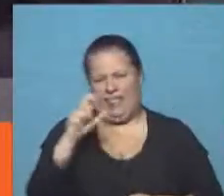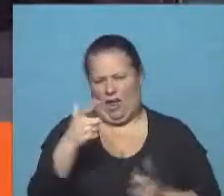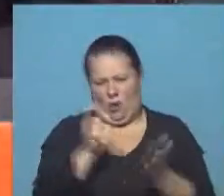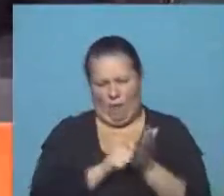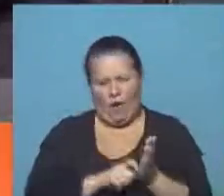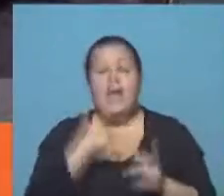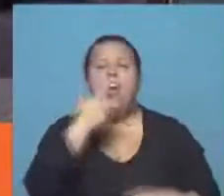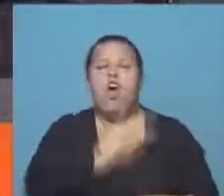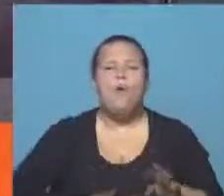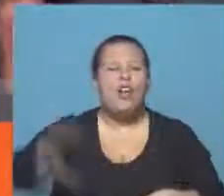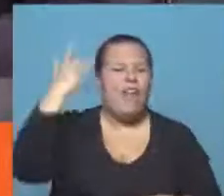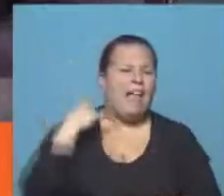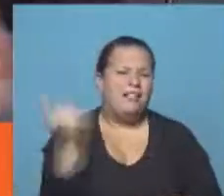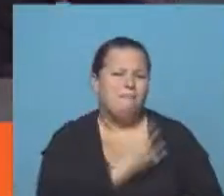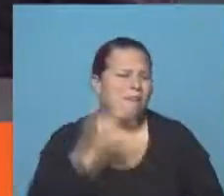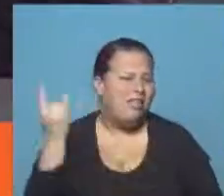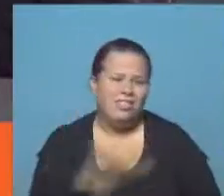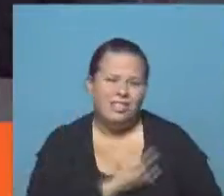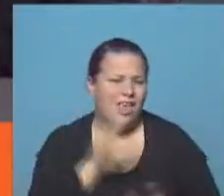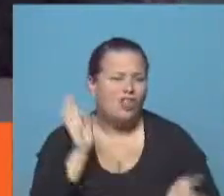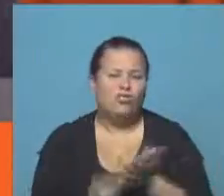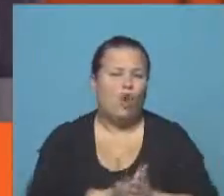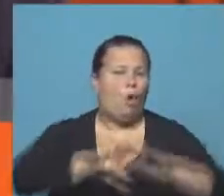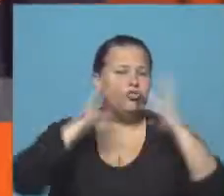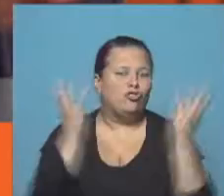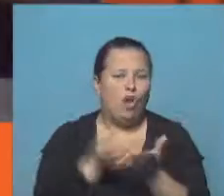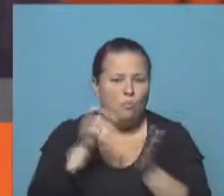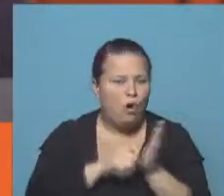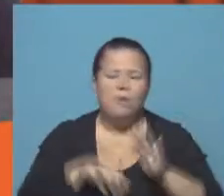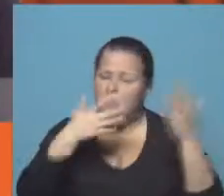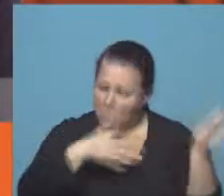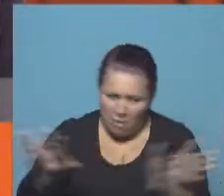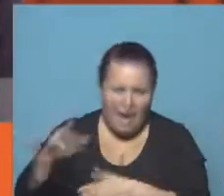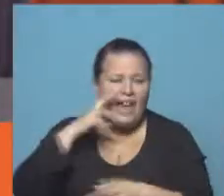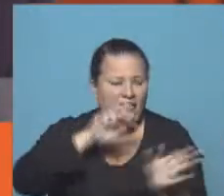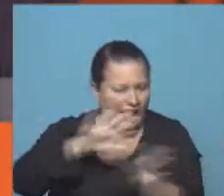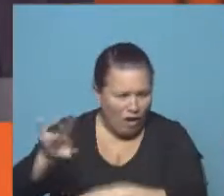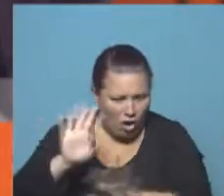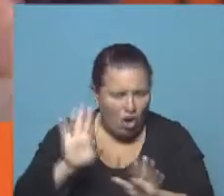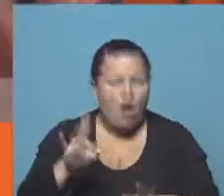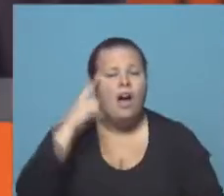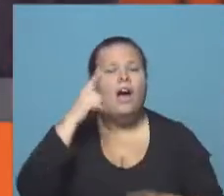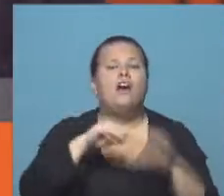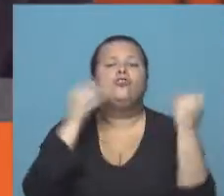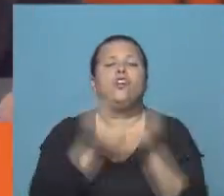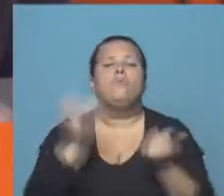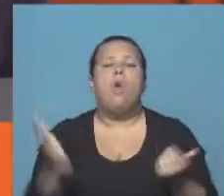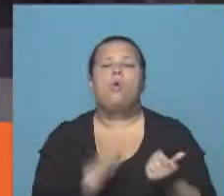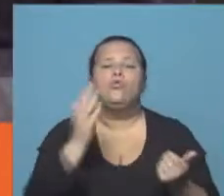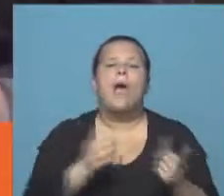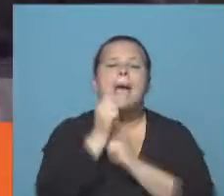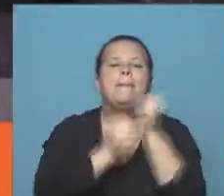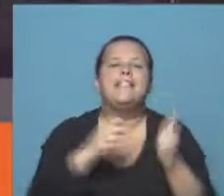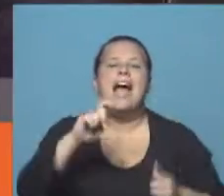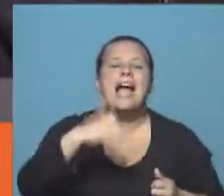Si el gobierno Las de anterior CAME, mintió por ejemplo. sistemáticamente Está sobre bien, todos pero los indicadores. Vayámonos del Todos, INDEC, todo es vayámonos del mentira. INDEC. Pero Tomá es la que no serie hay de otra- producción pymes